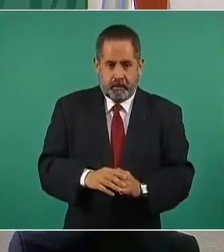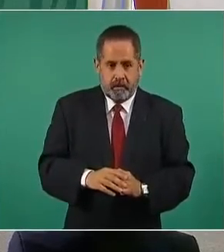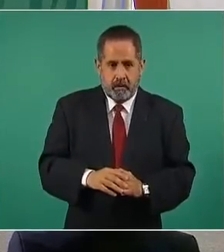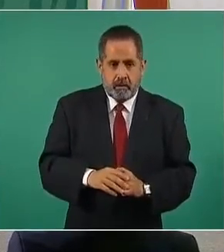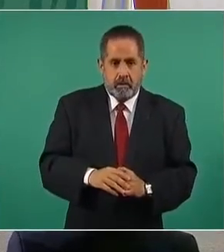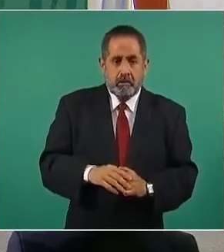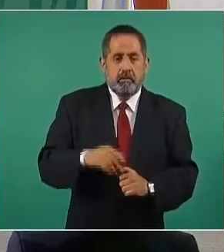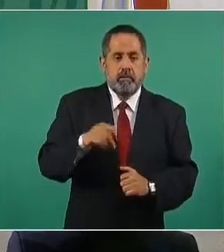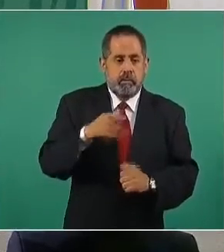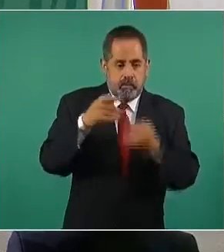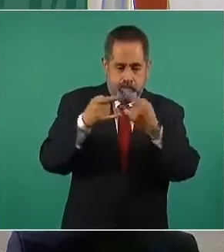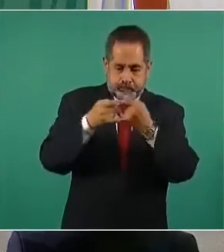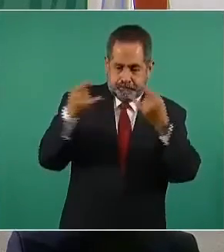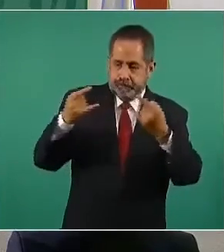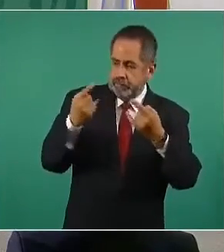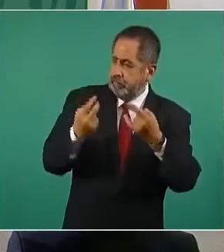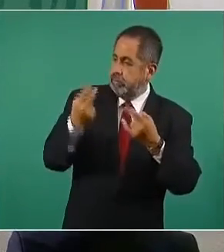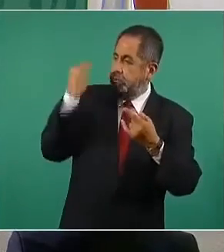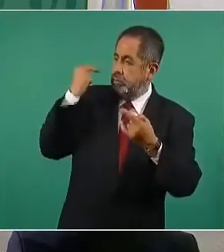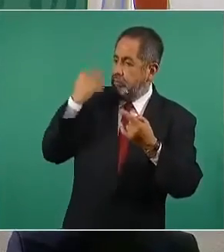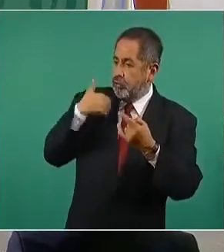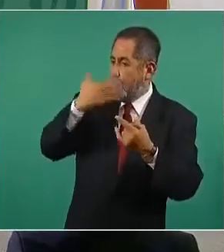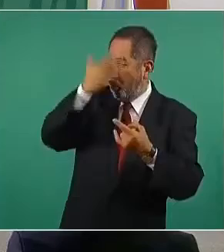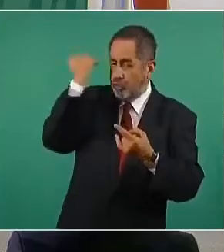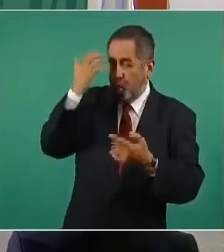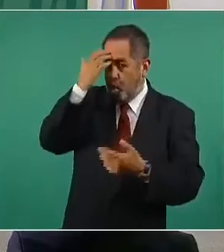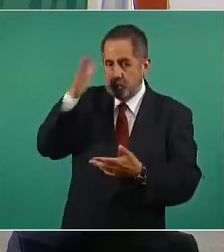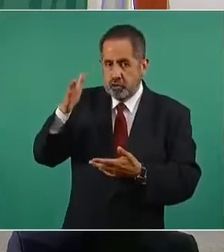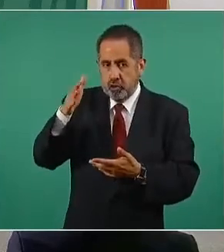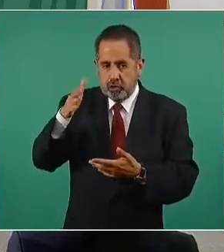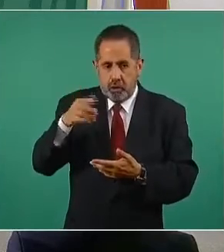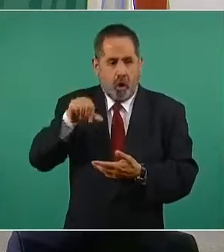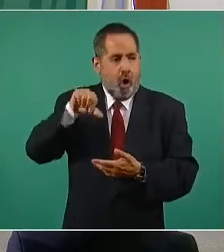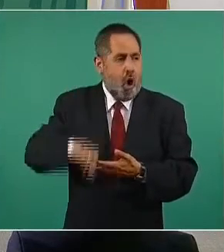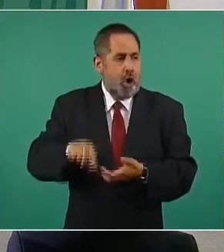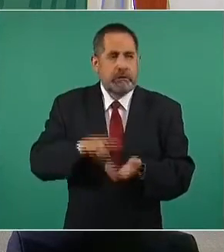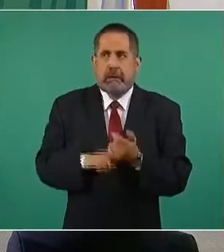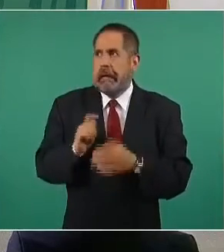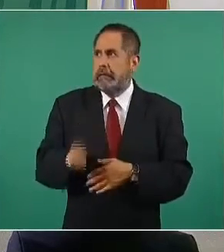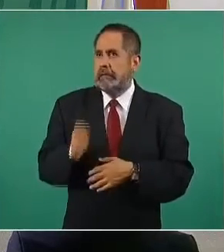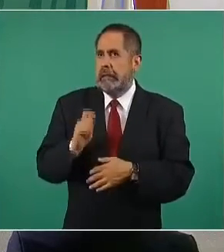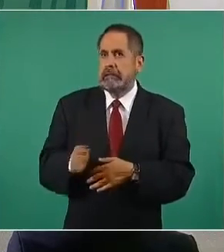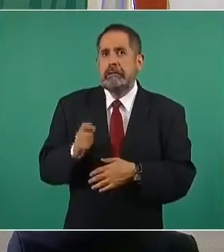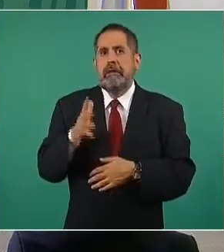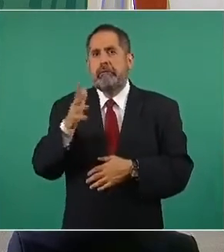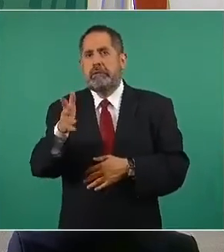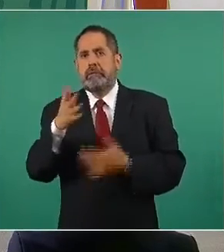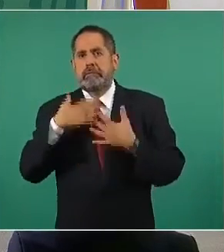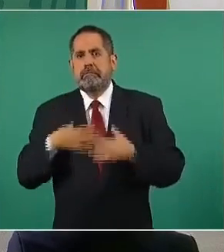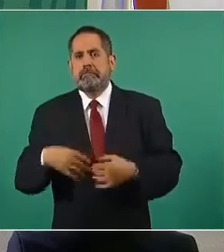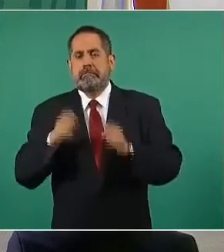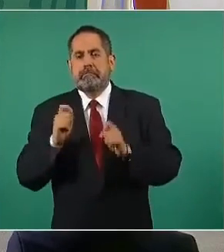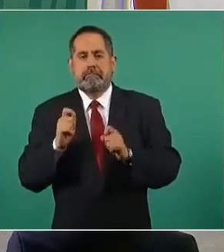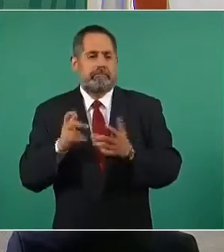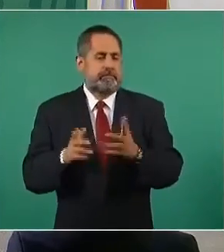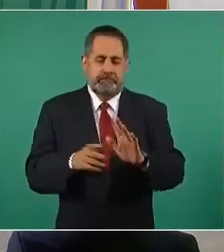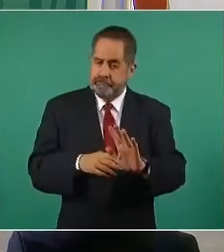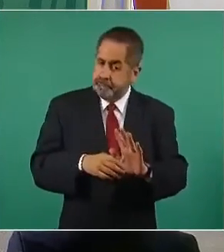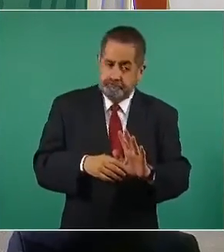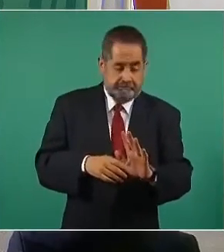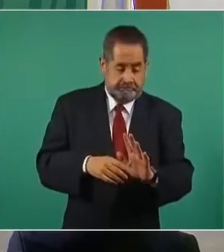Pues el que no sabe de dónde viene, difícilmente va a saber hacia dónde va. Y la